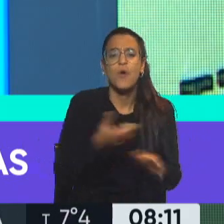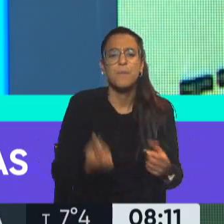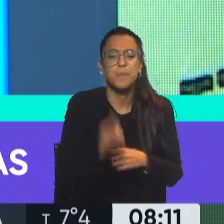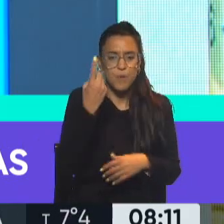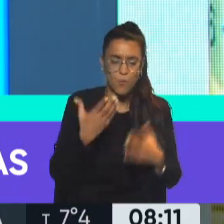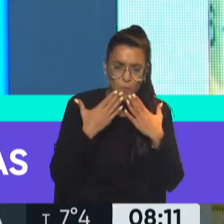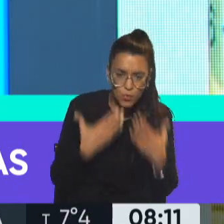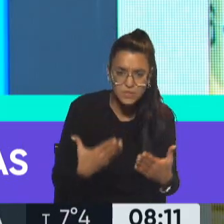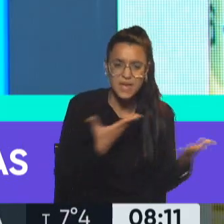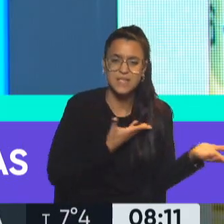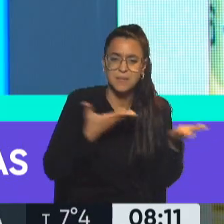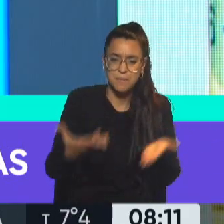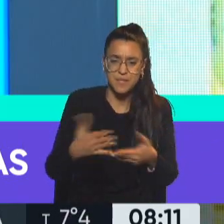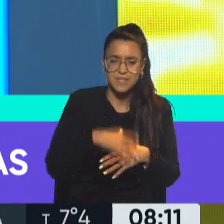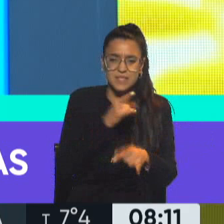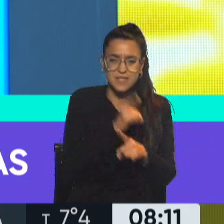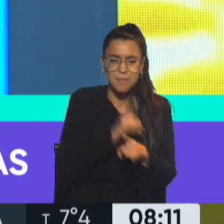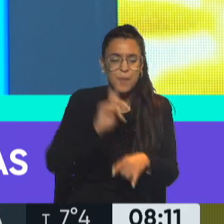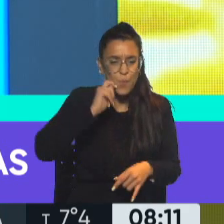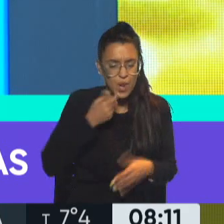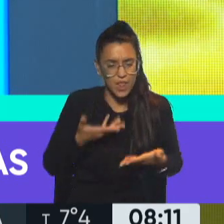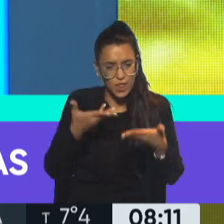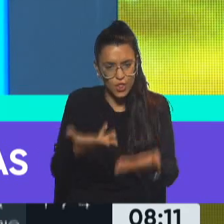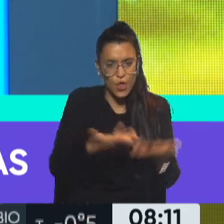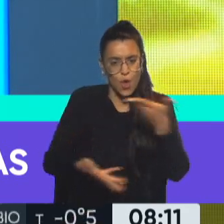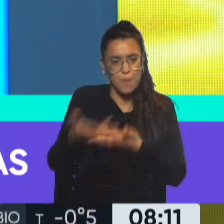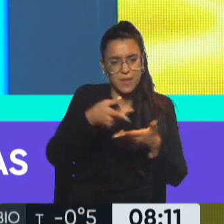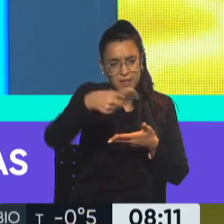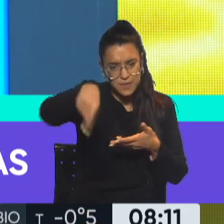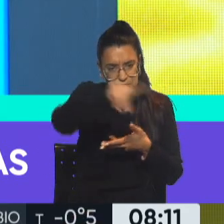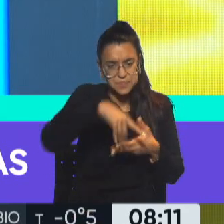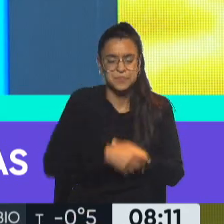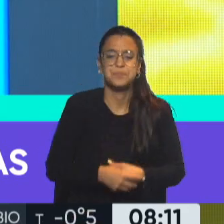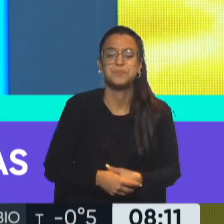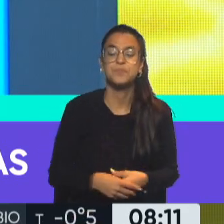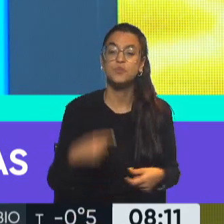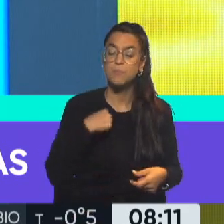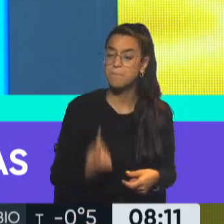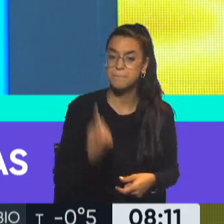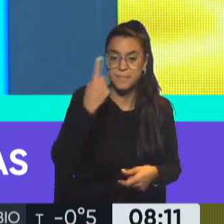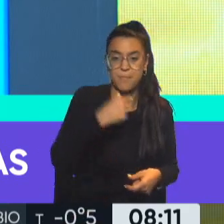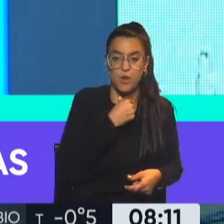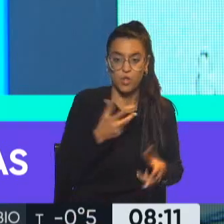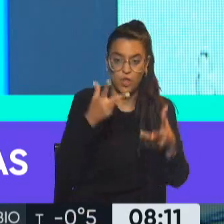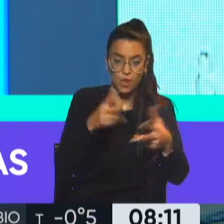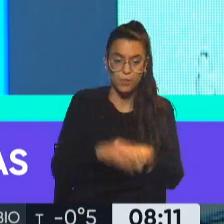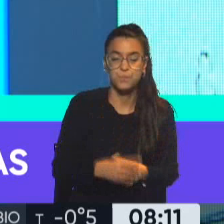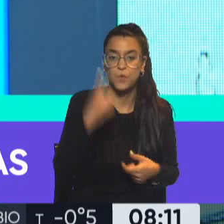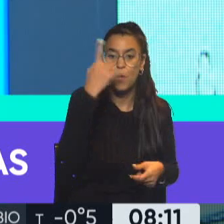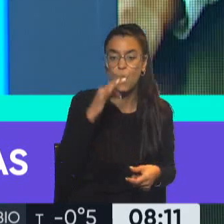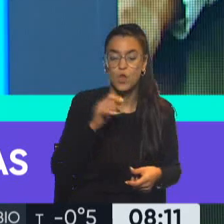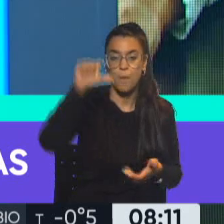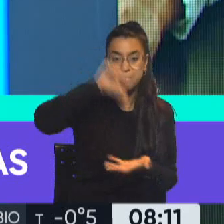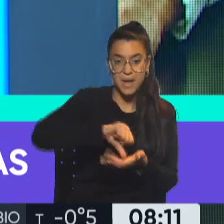muchas gracias por la invitación, siempre es un placer compartir con ustedes. Yo lo primero que quiero resaltar que es el único país